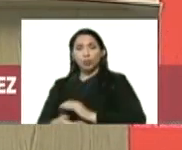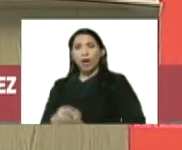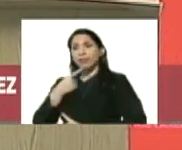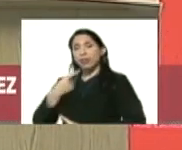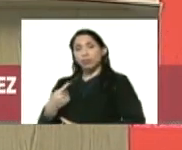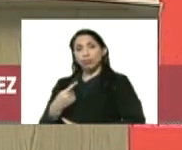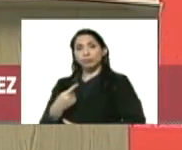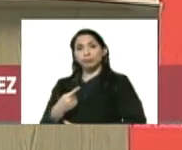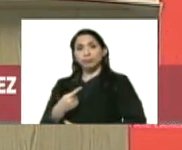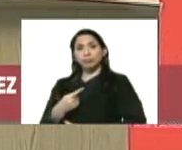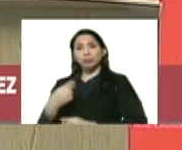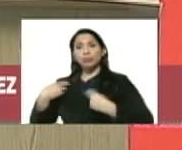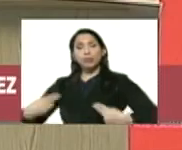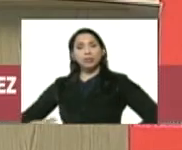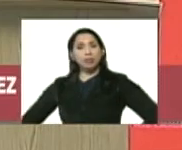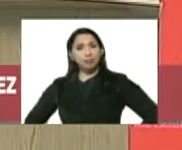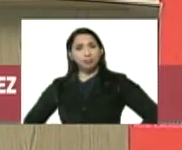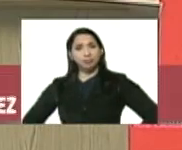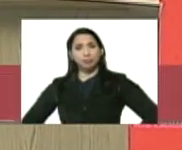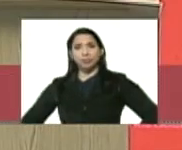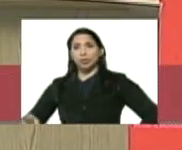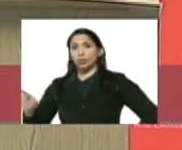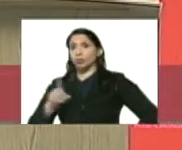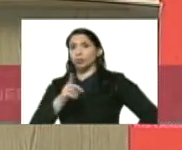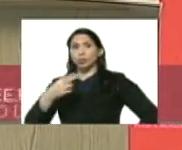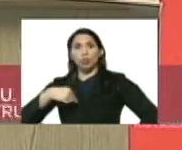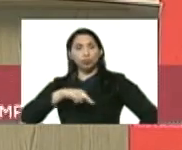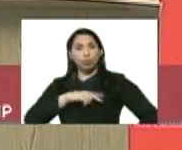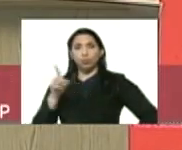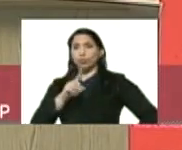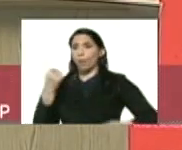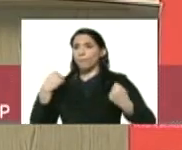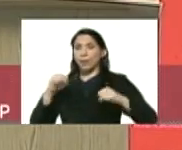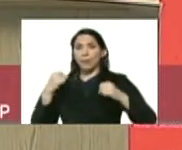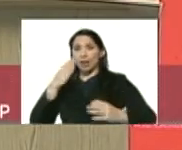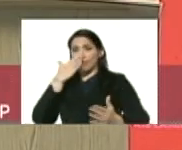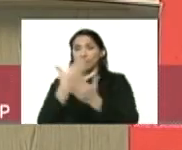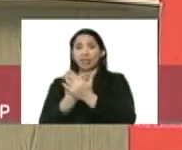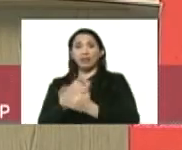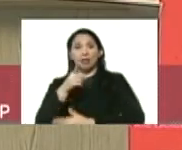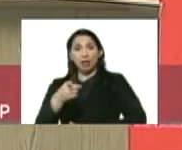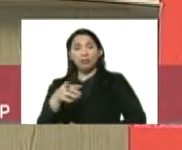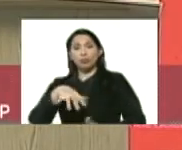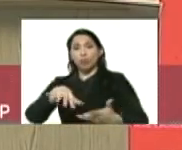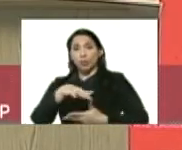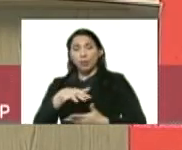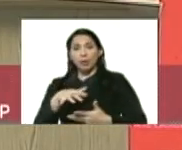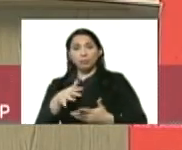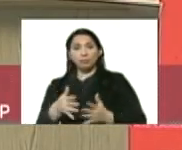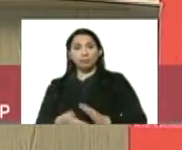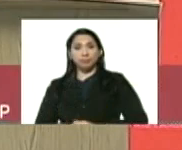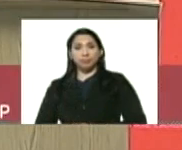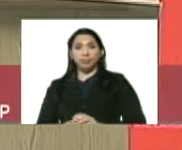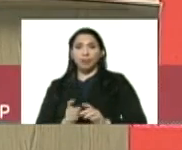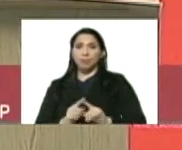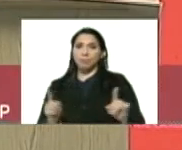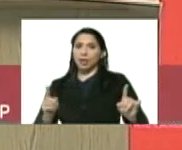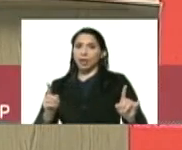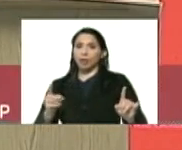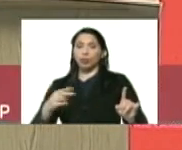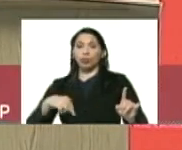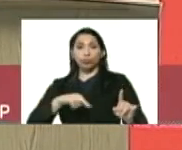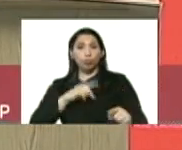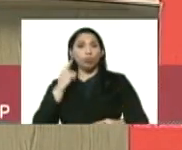dicho que la humanidad no estábamos preparados para enfrentar esta situación. Pero nosotros tenemos